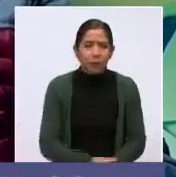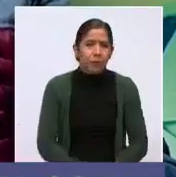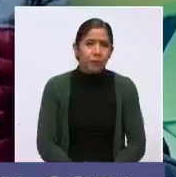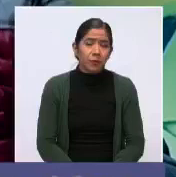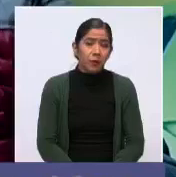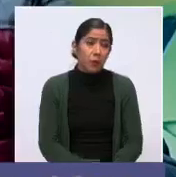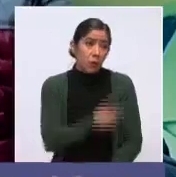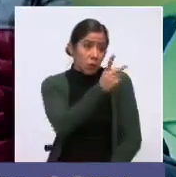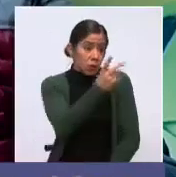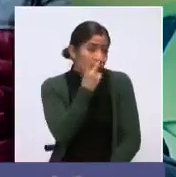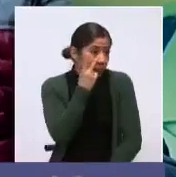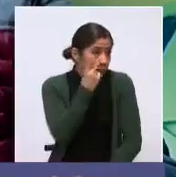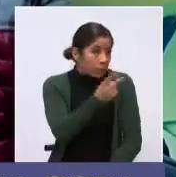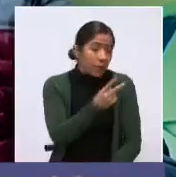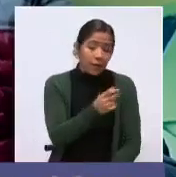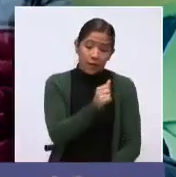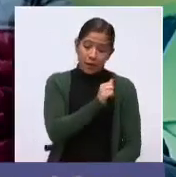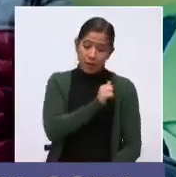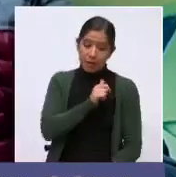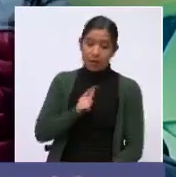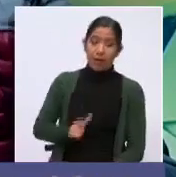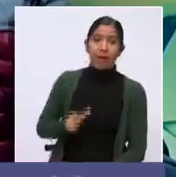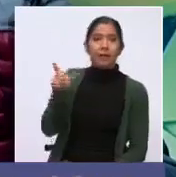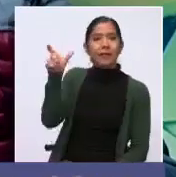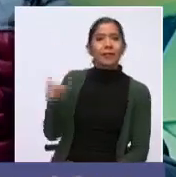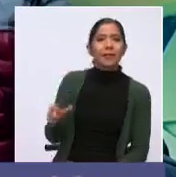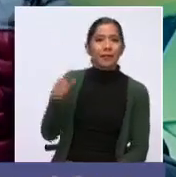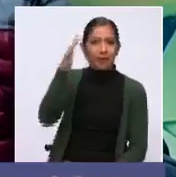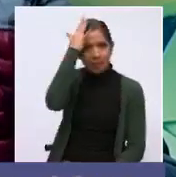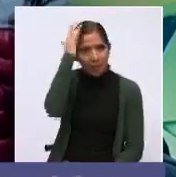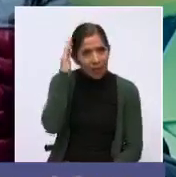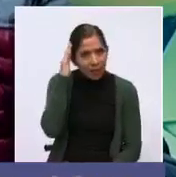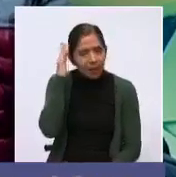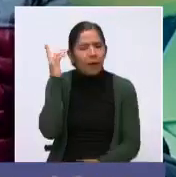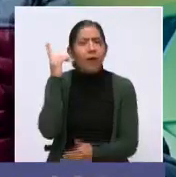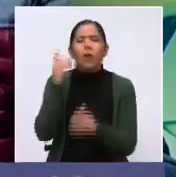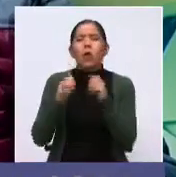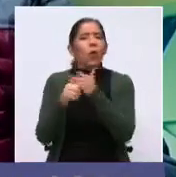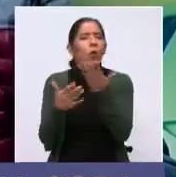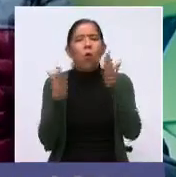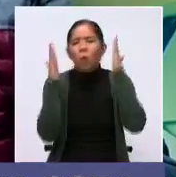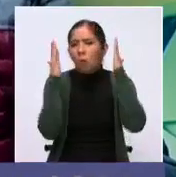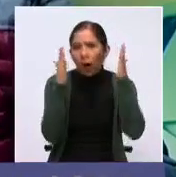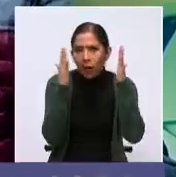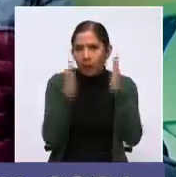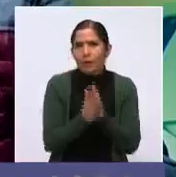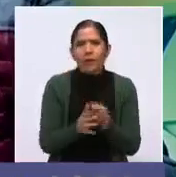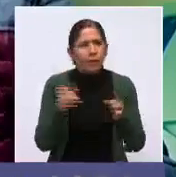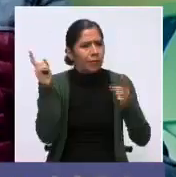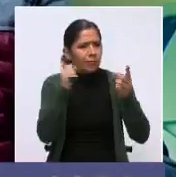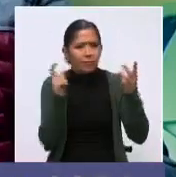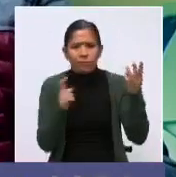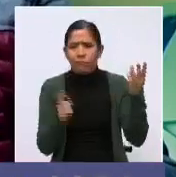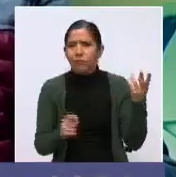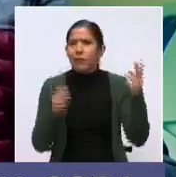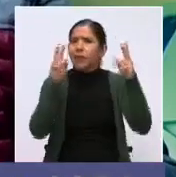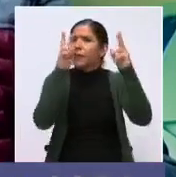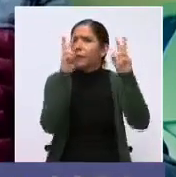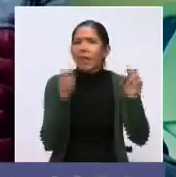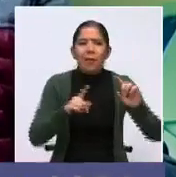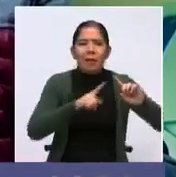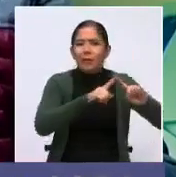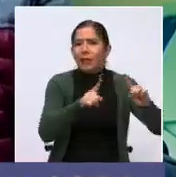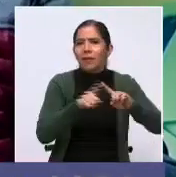que ha brindado la alcaldesa Eva Copa para poder atender todos estos temas, para poder satisfacer las necesidades de